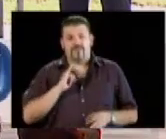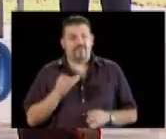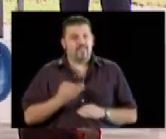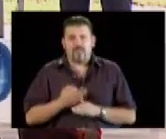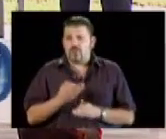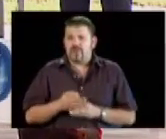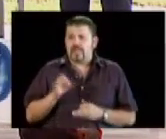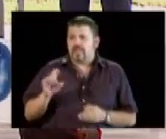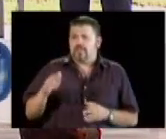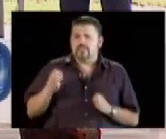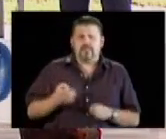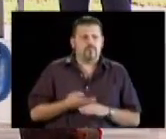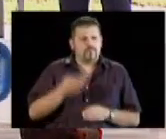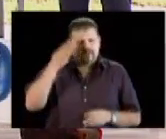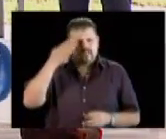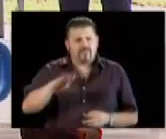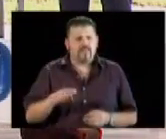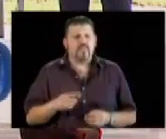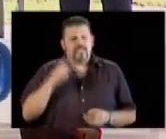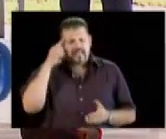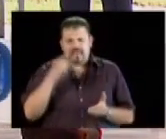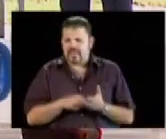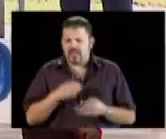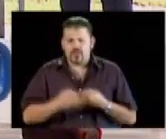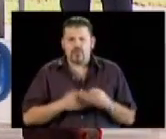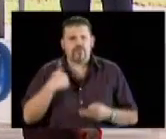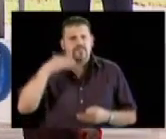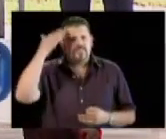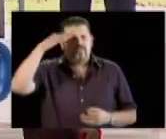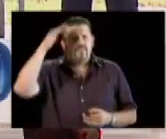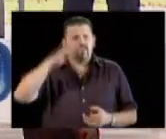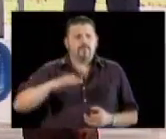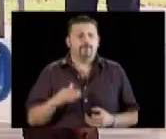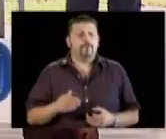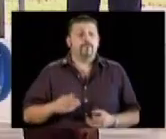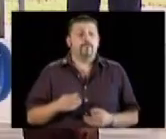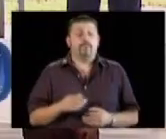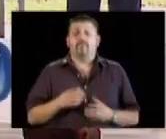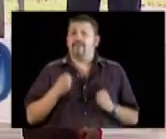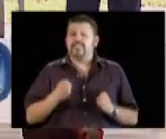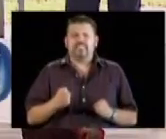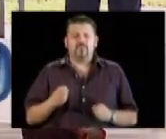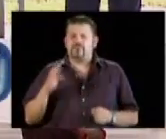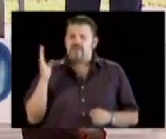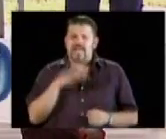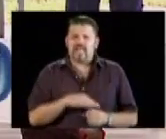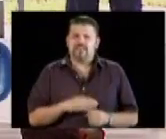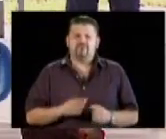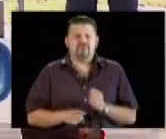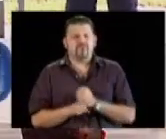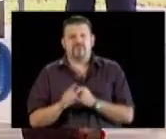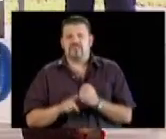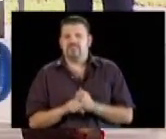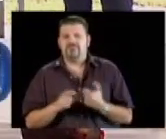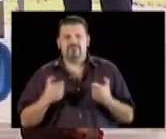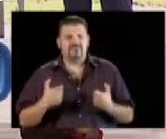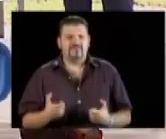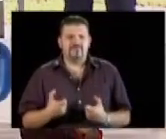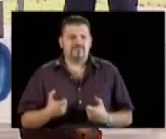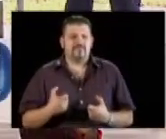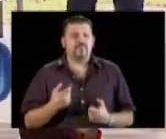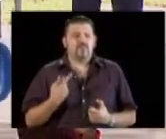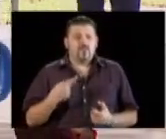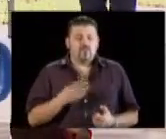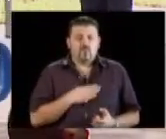aquí él y lo sabe muy bien, creía que sabía todo el güey, todo. Pero estaba bien quebrado. Y bueno, lo único que